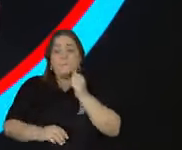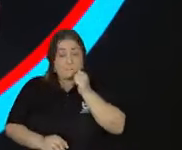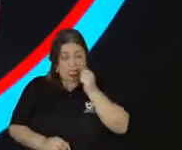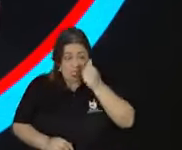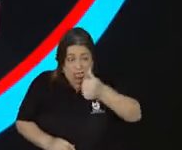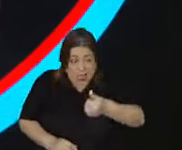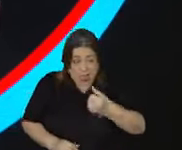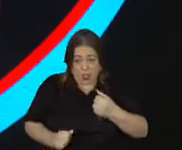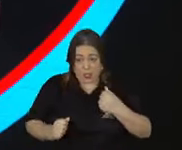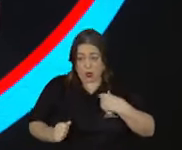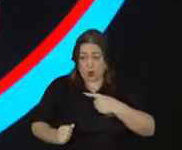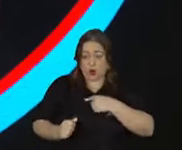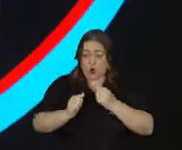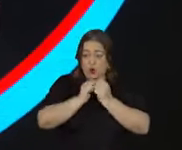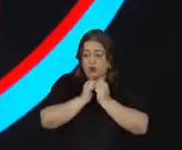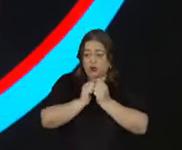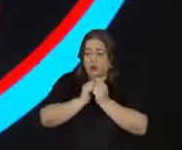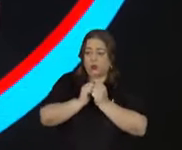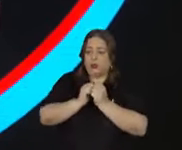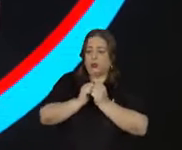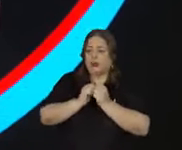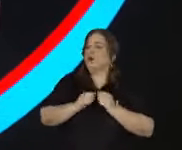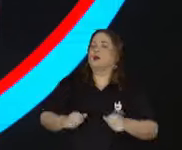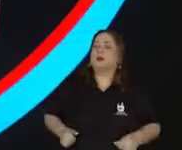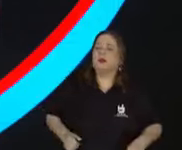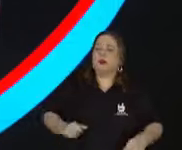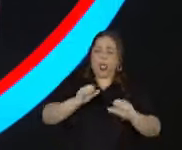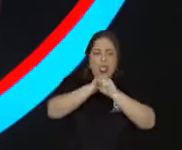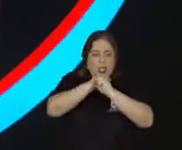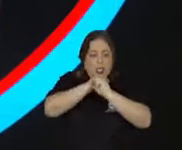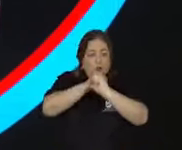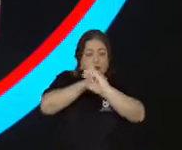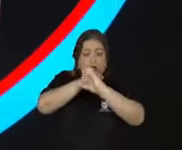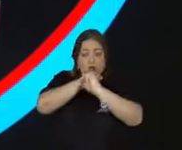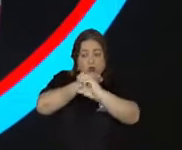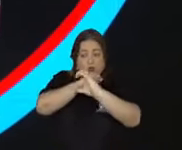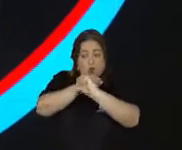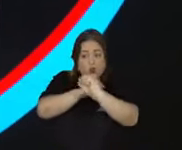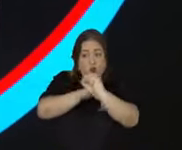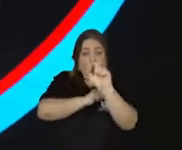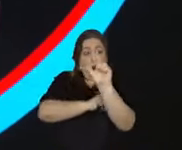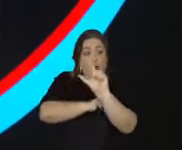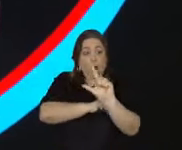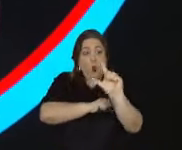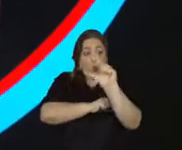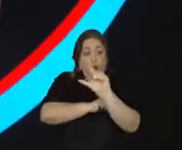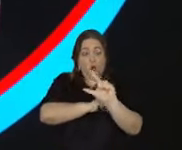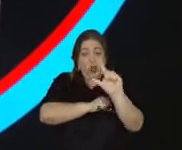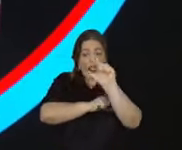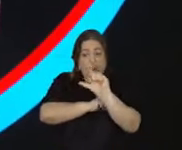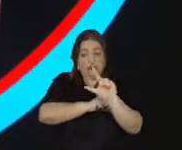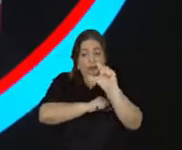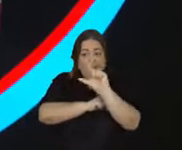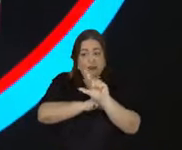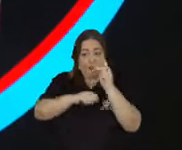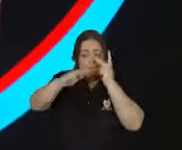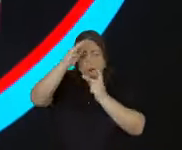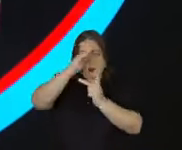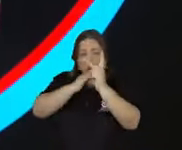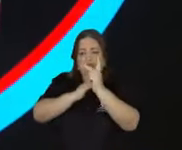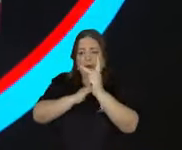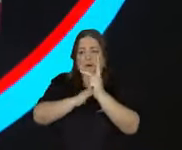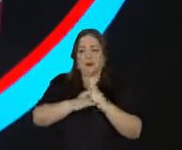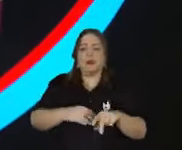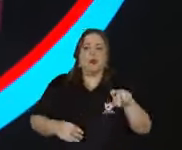nosotros. Amén. Mañana vi que hay un anuncio, lunes profético. Va a estar con nosotros, mírelo ahí, el pastor y profeta José